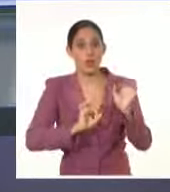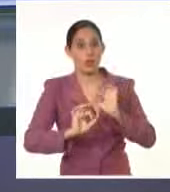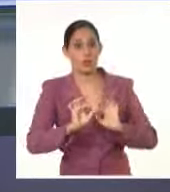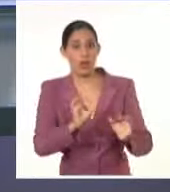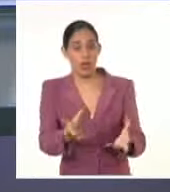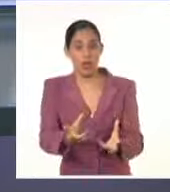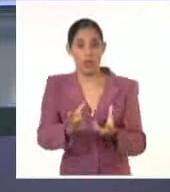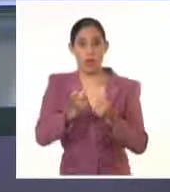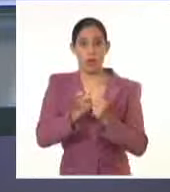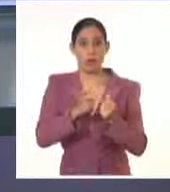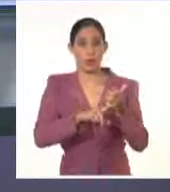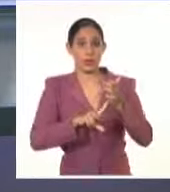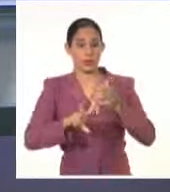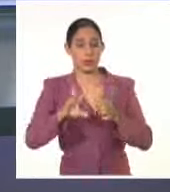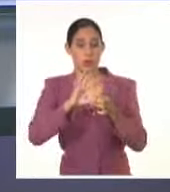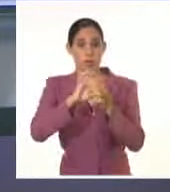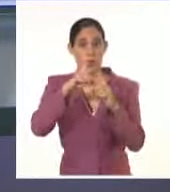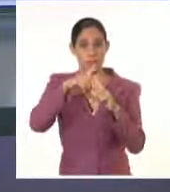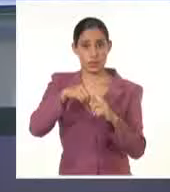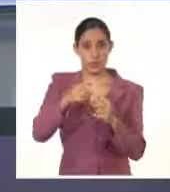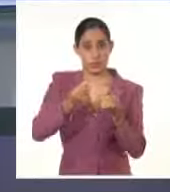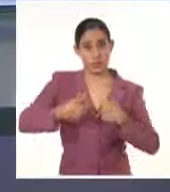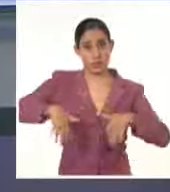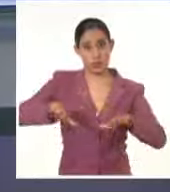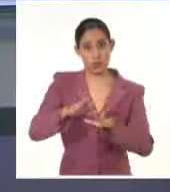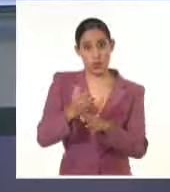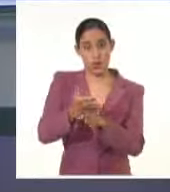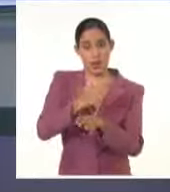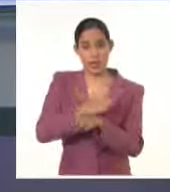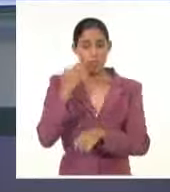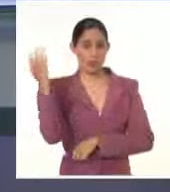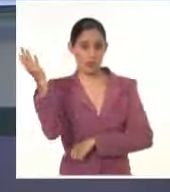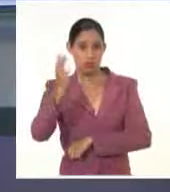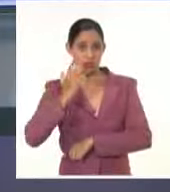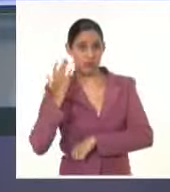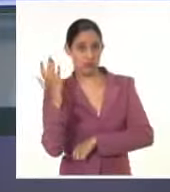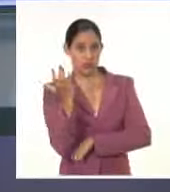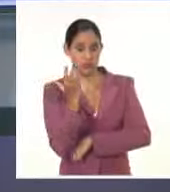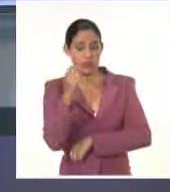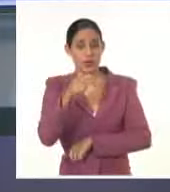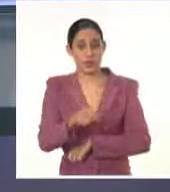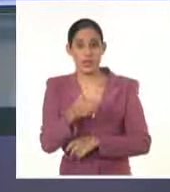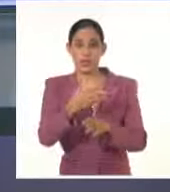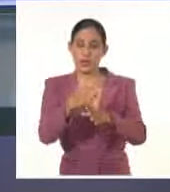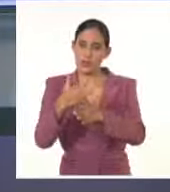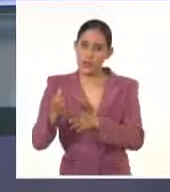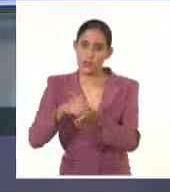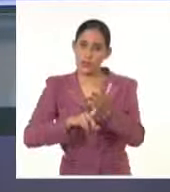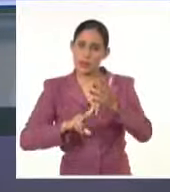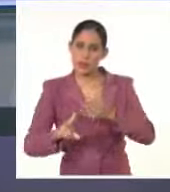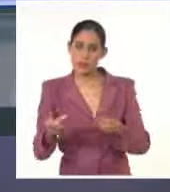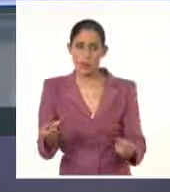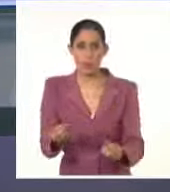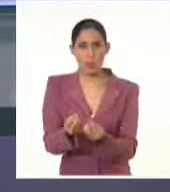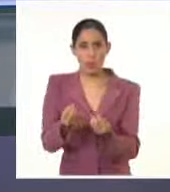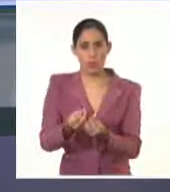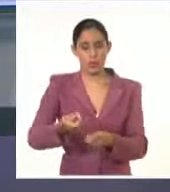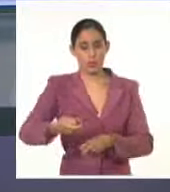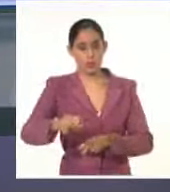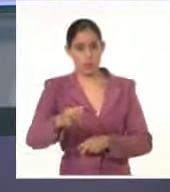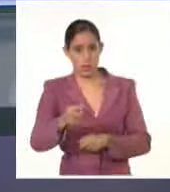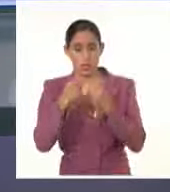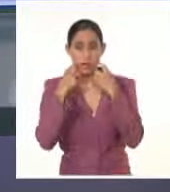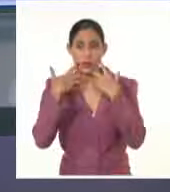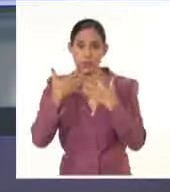de la provincia de Guantánamo tras el paso del huracán Oscar. Desde varias provincias hermanas, miembros de esta institución militar partieron